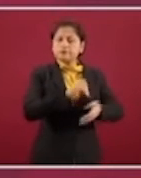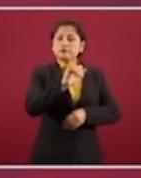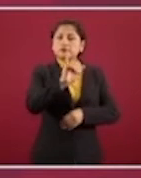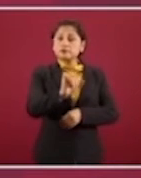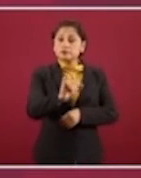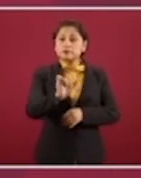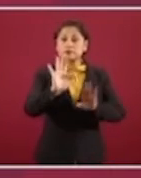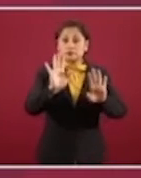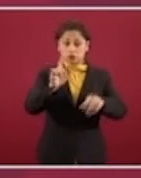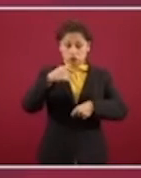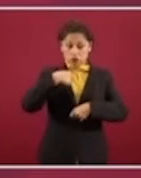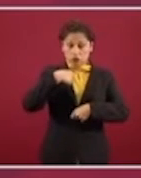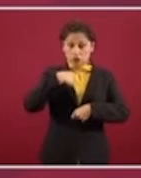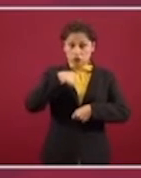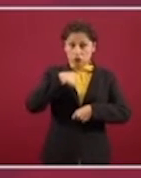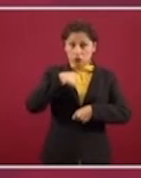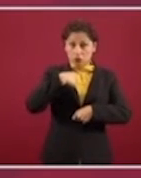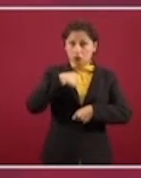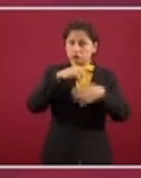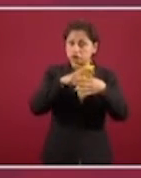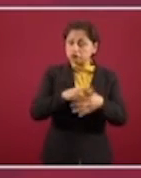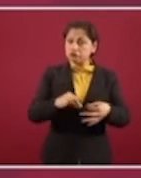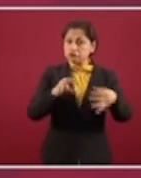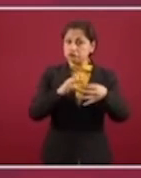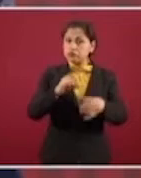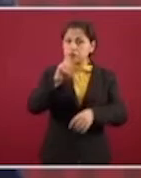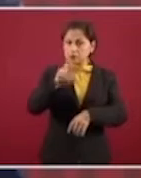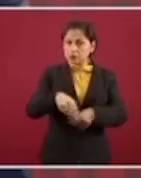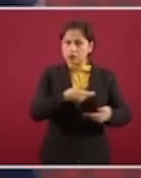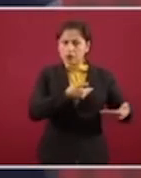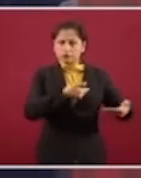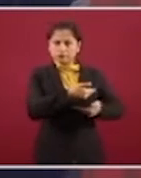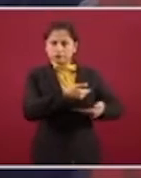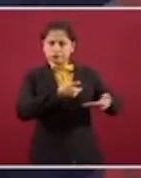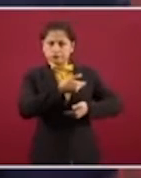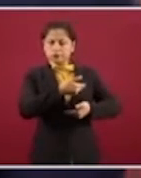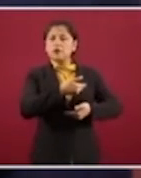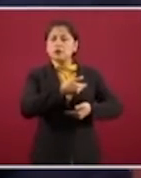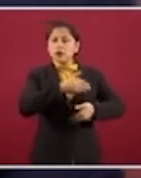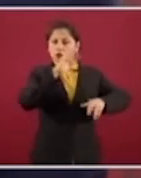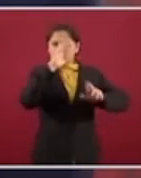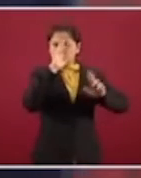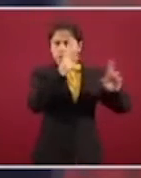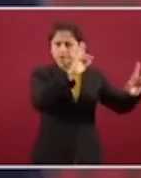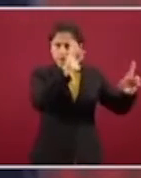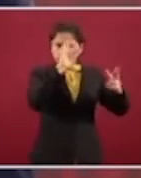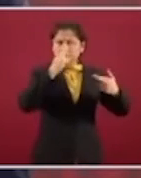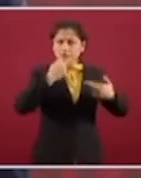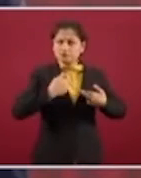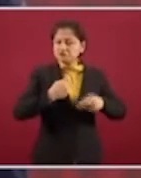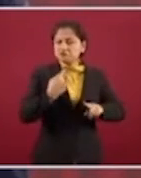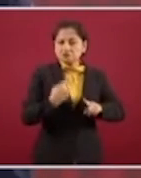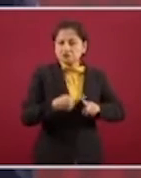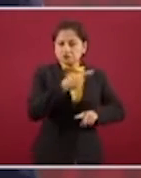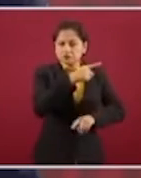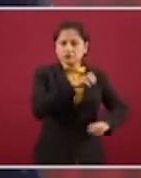actitud muy respetuosa y de colaboración de parte del embajador de